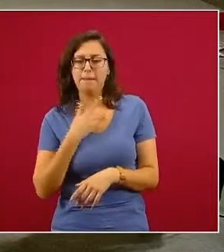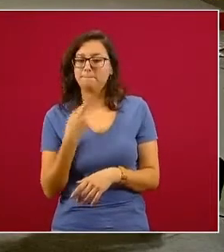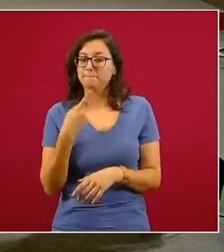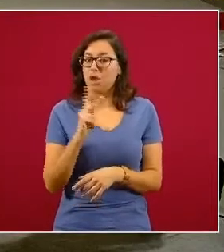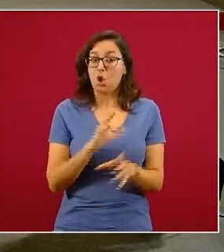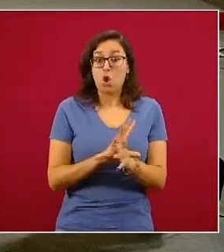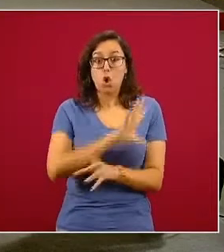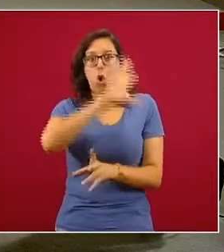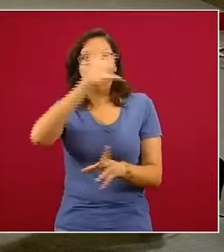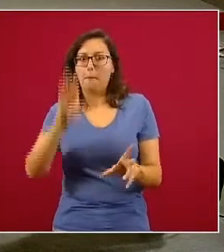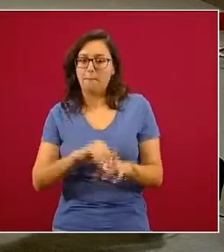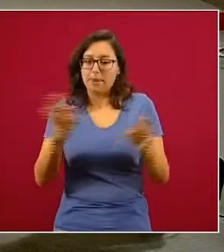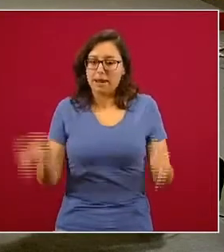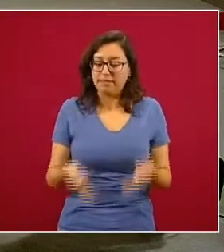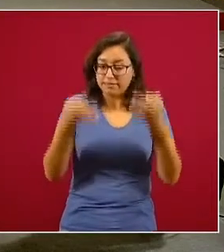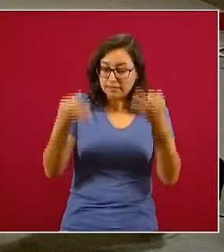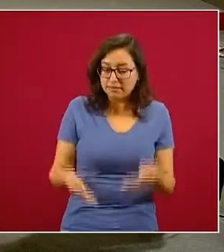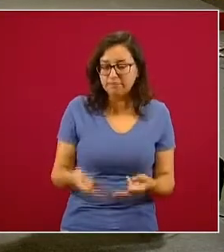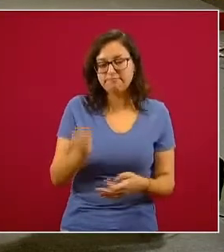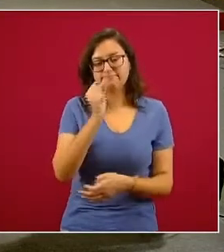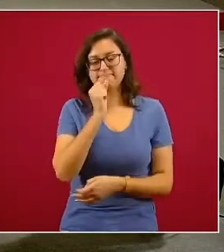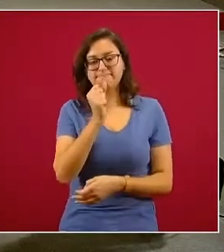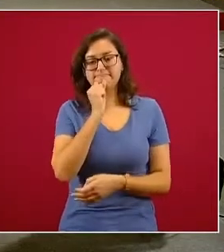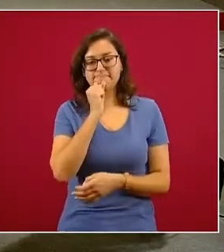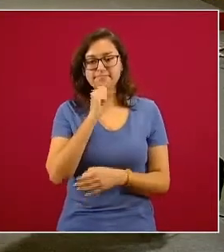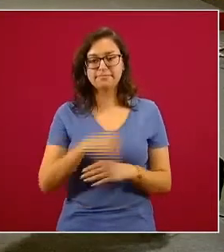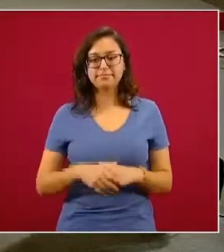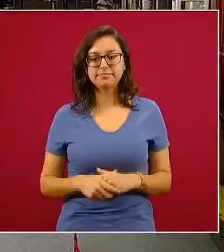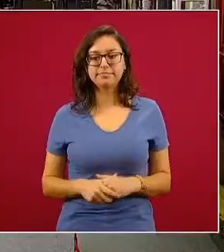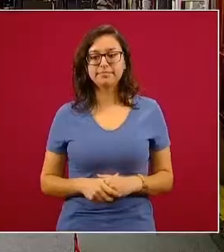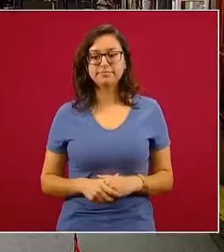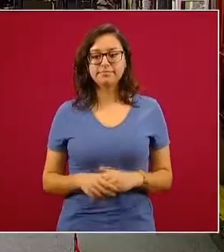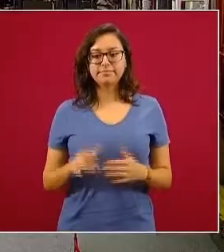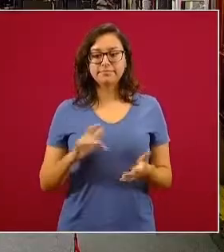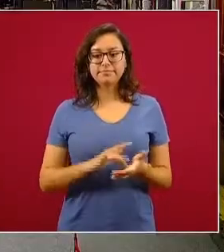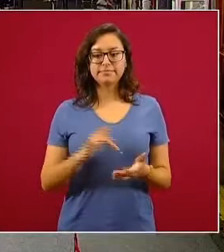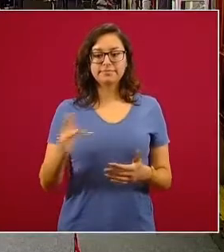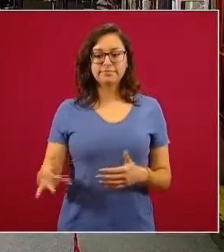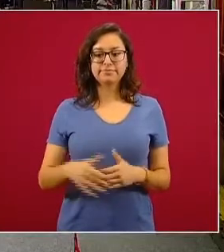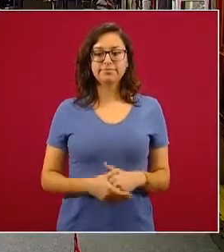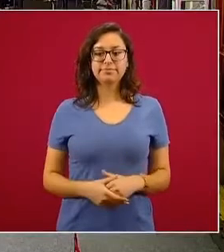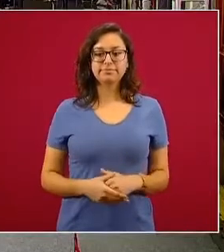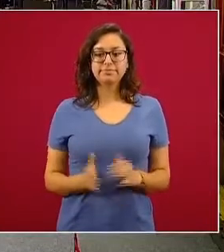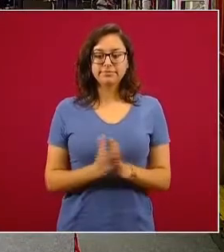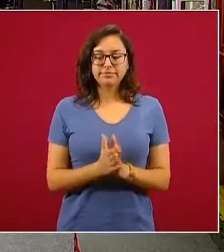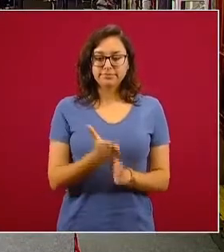competente, la más autosuficiente en este momento. Gracias, Araceli. Por favor.